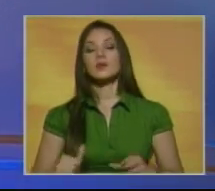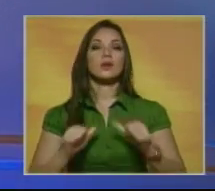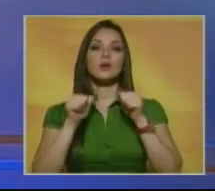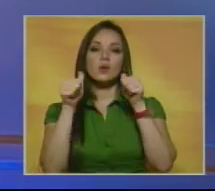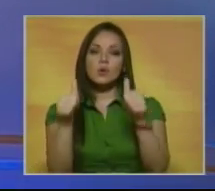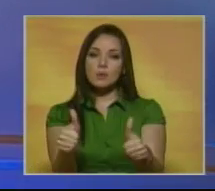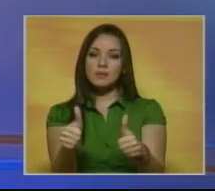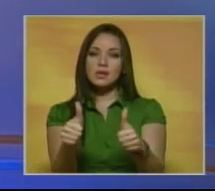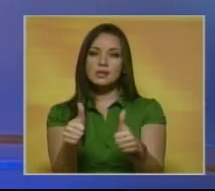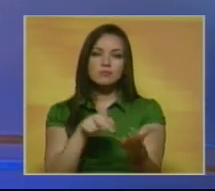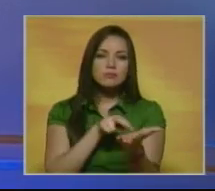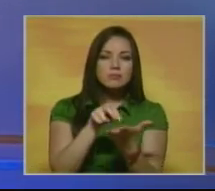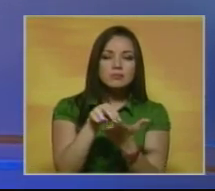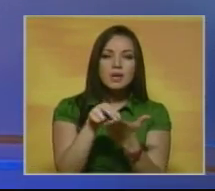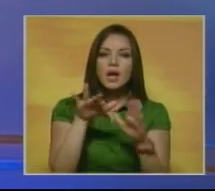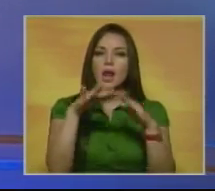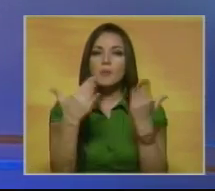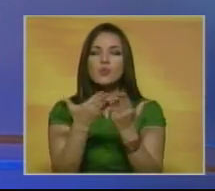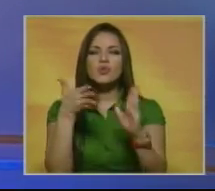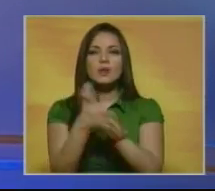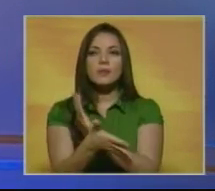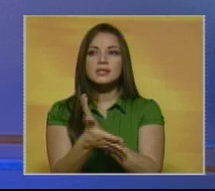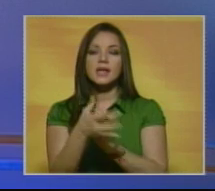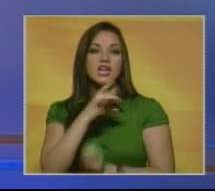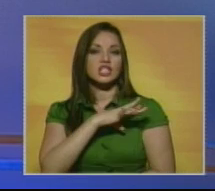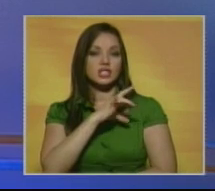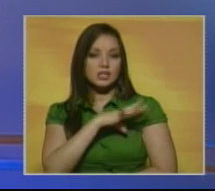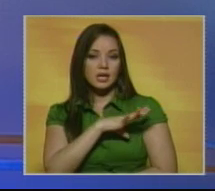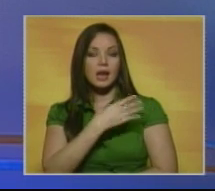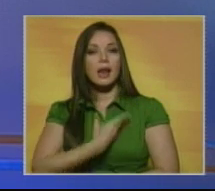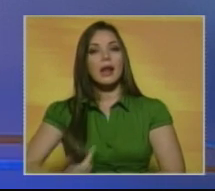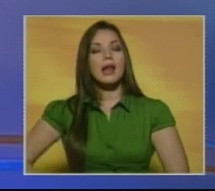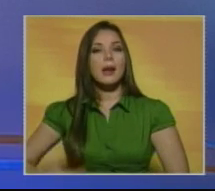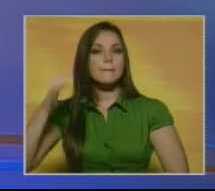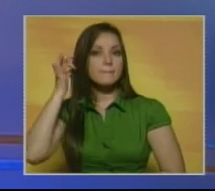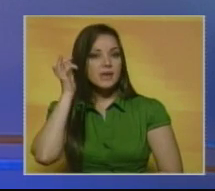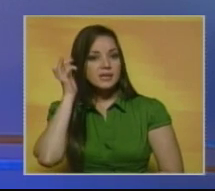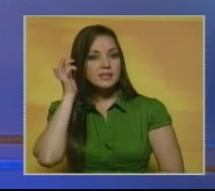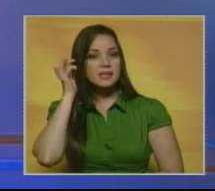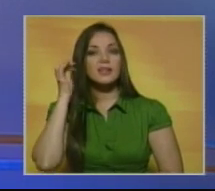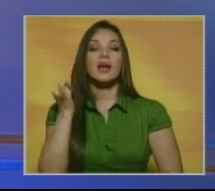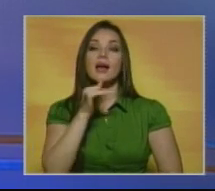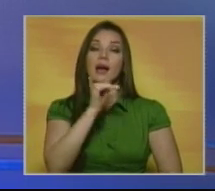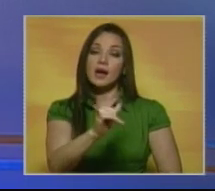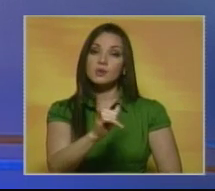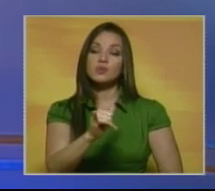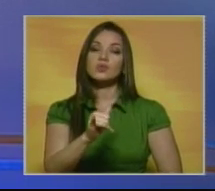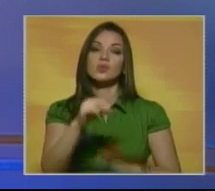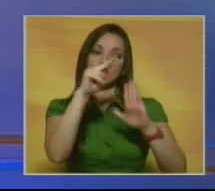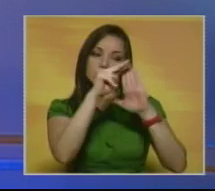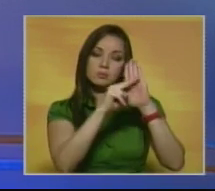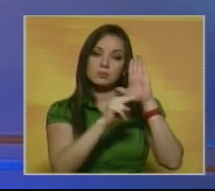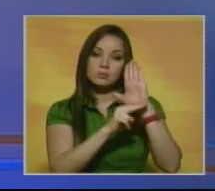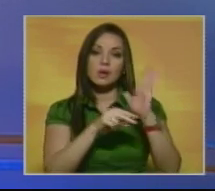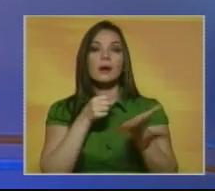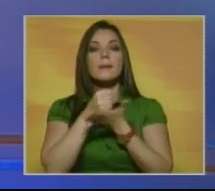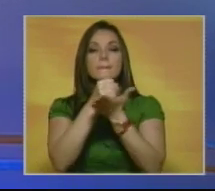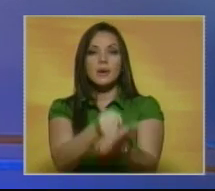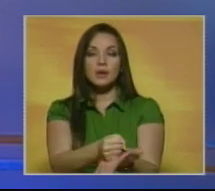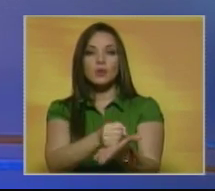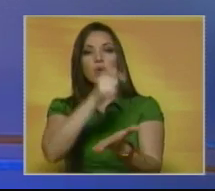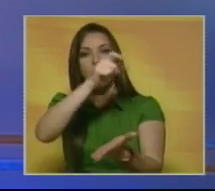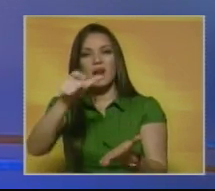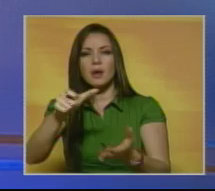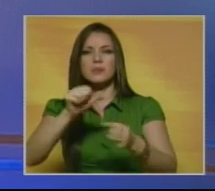Iniciamos nuestro recorrido por lo que pasa en el mundo en Chile, donde la presidenta Michelle Bachelet anunció un paquete de medidas para ayudar a los afectados por el